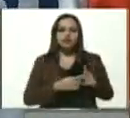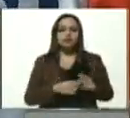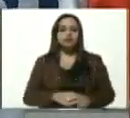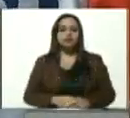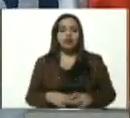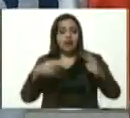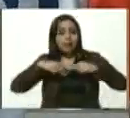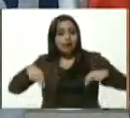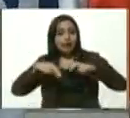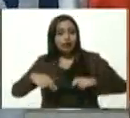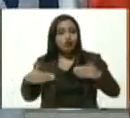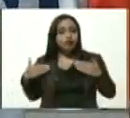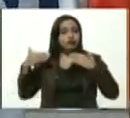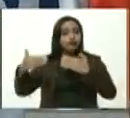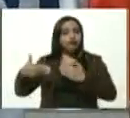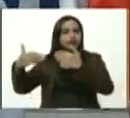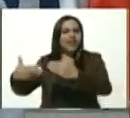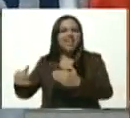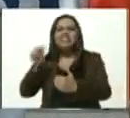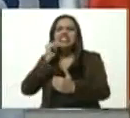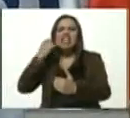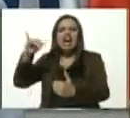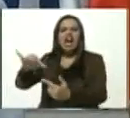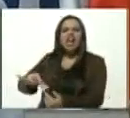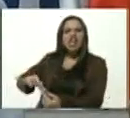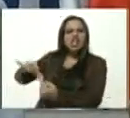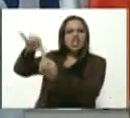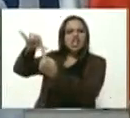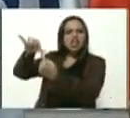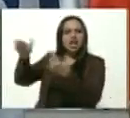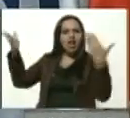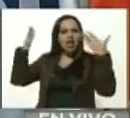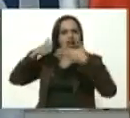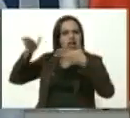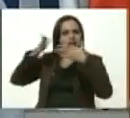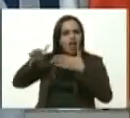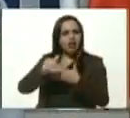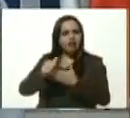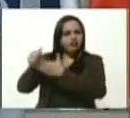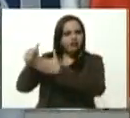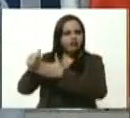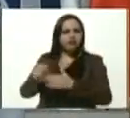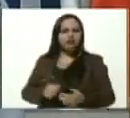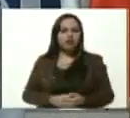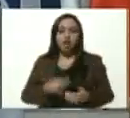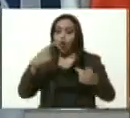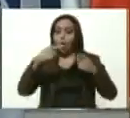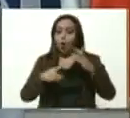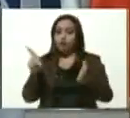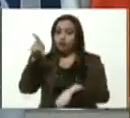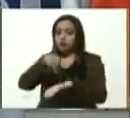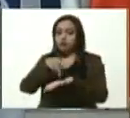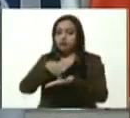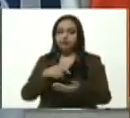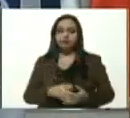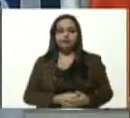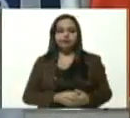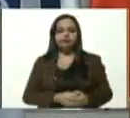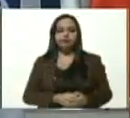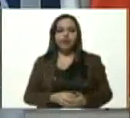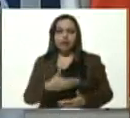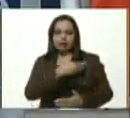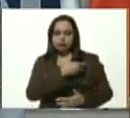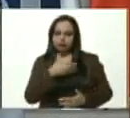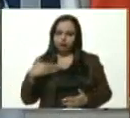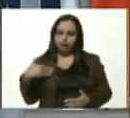individualizar al líder de esta organización criminal y a los otros implicados. Quiero